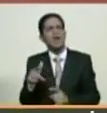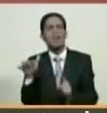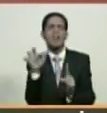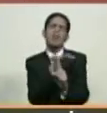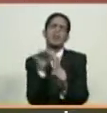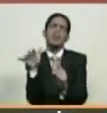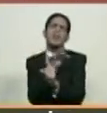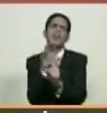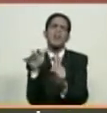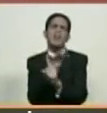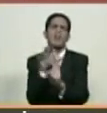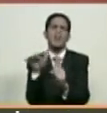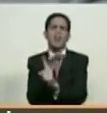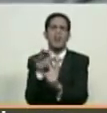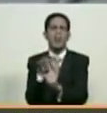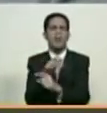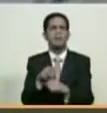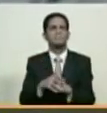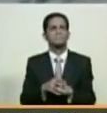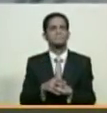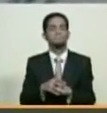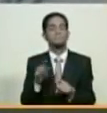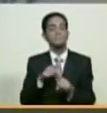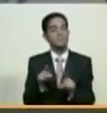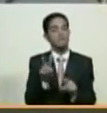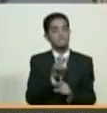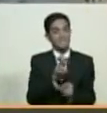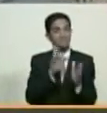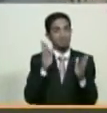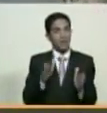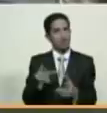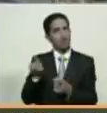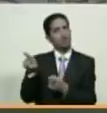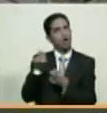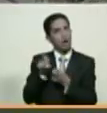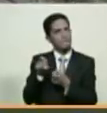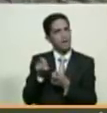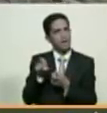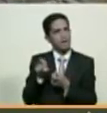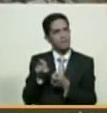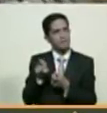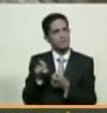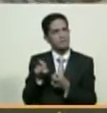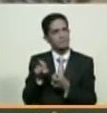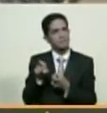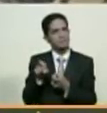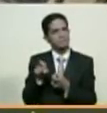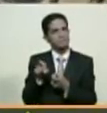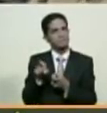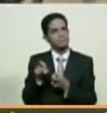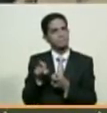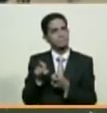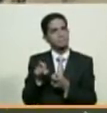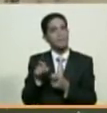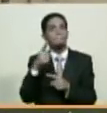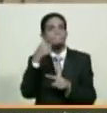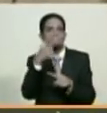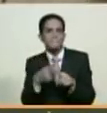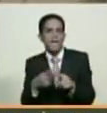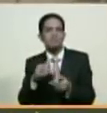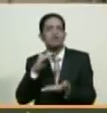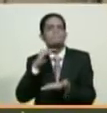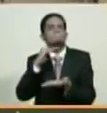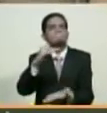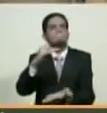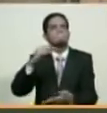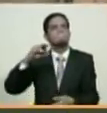comercial. En cambio, los venezolanos y las venezolanas cobran todos los meses, a partir del 1 de septiembre, medio barril de petróleo.